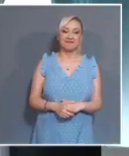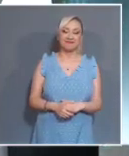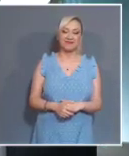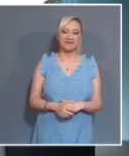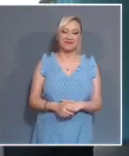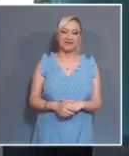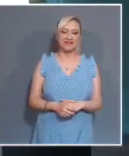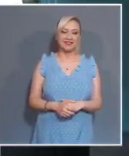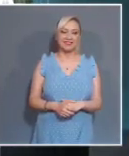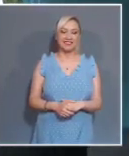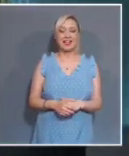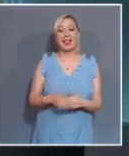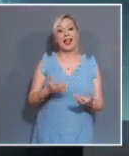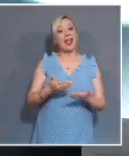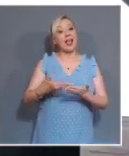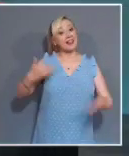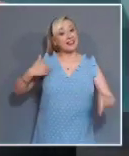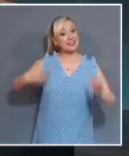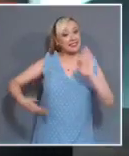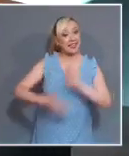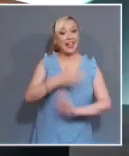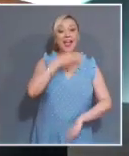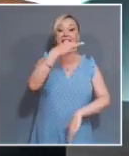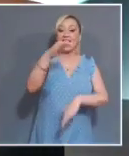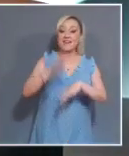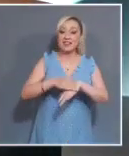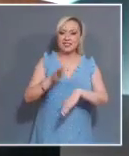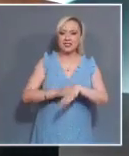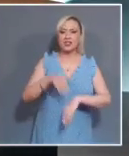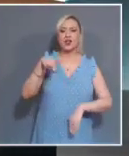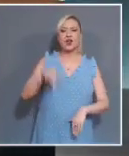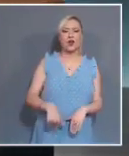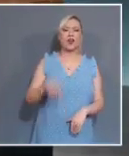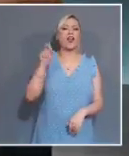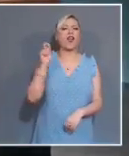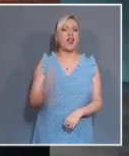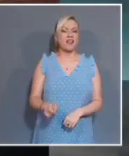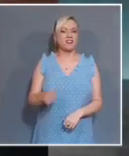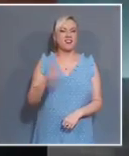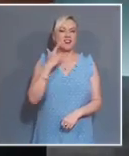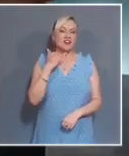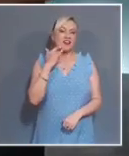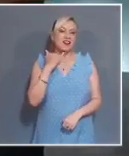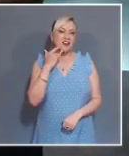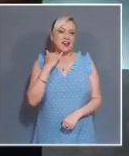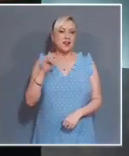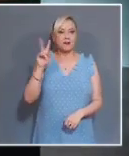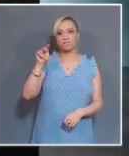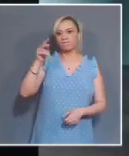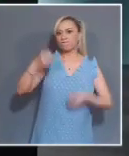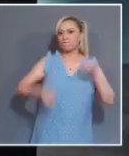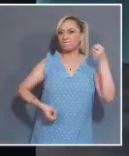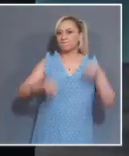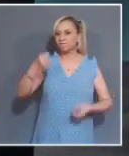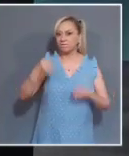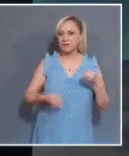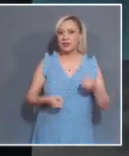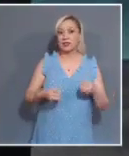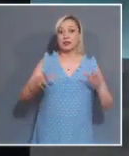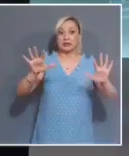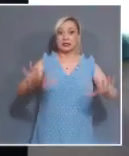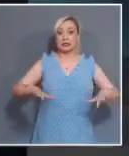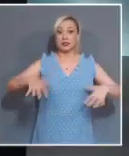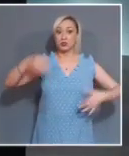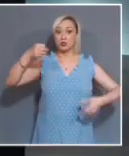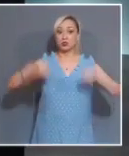Y antes de despedirnos, lo invitamos a seguir este jueves a través de la señal del canal del Poder Judicial de la Federación, la sesión del Pleno de